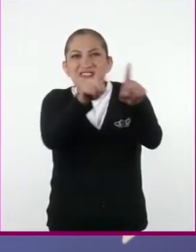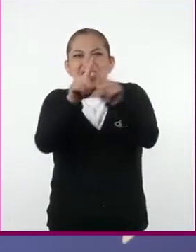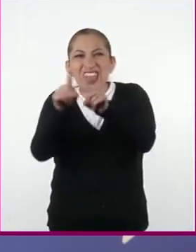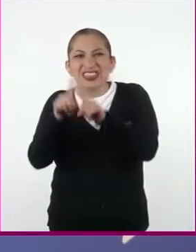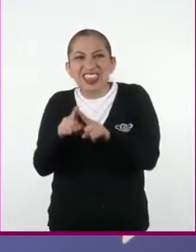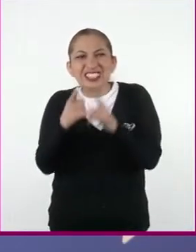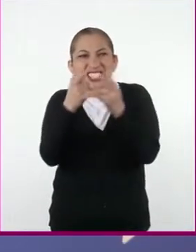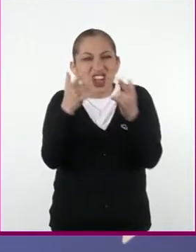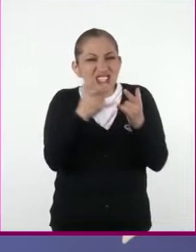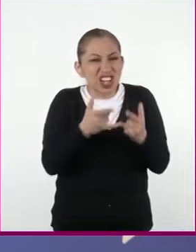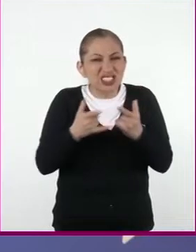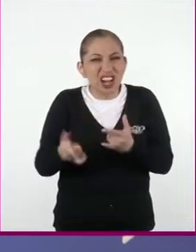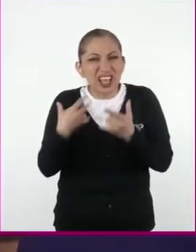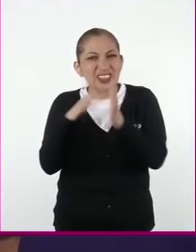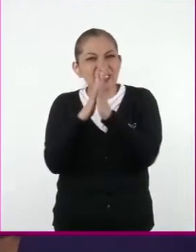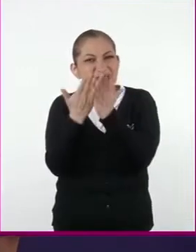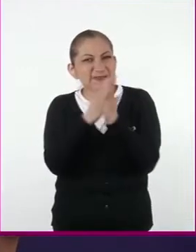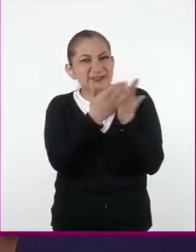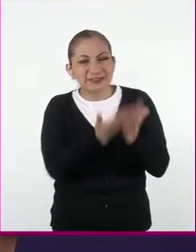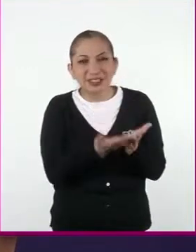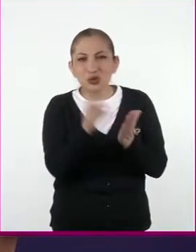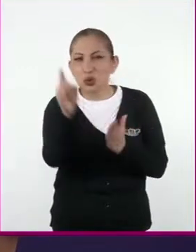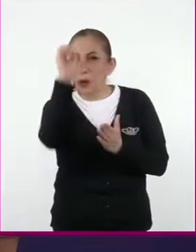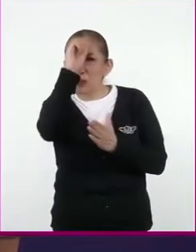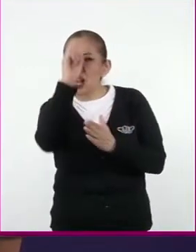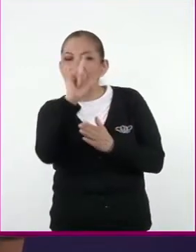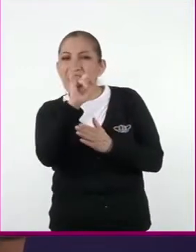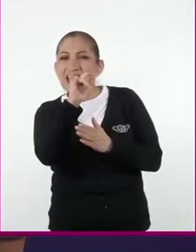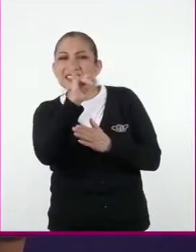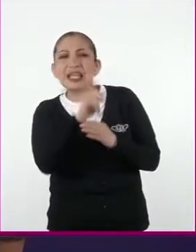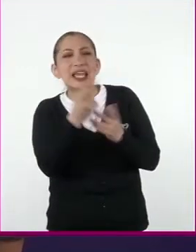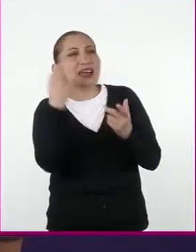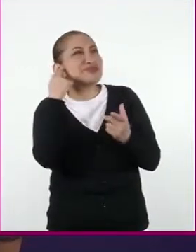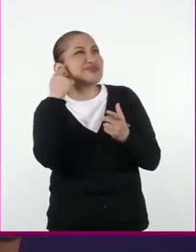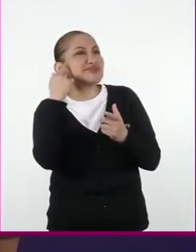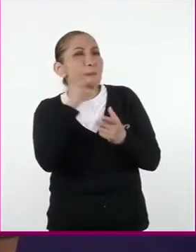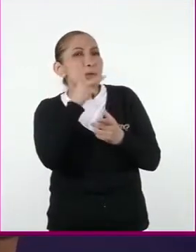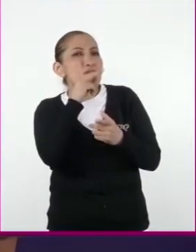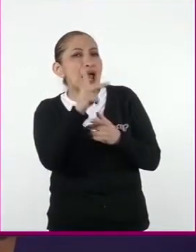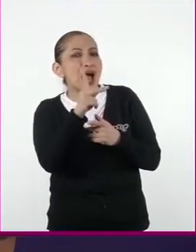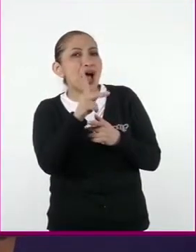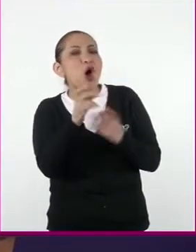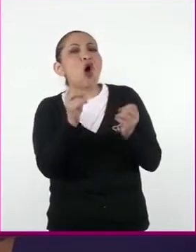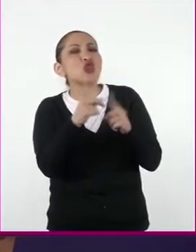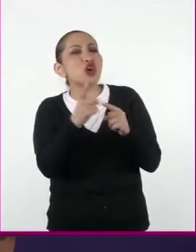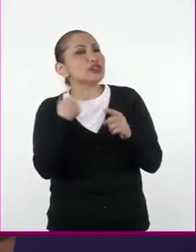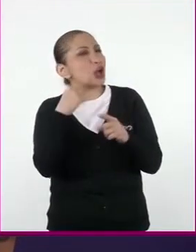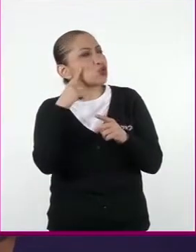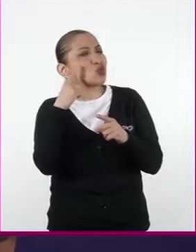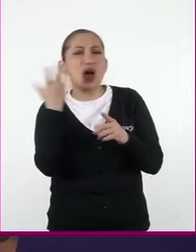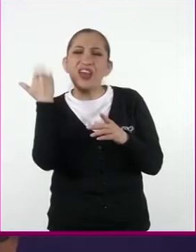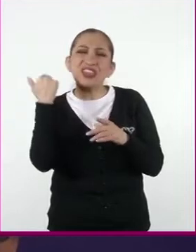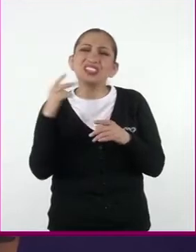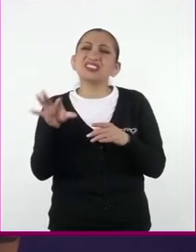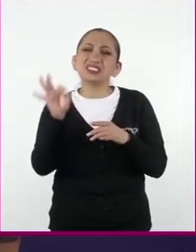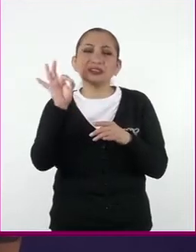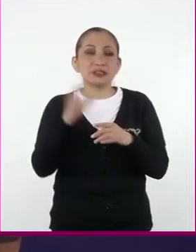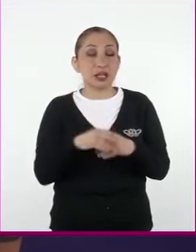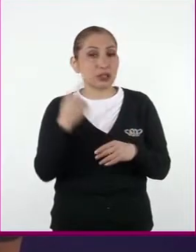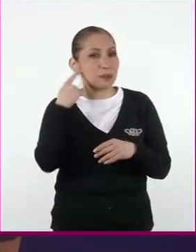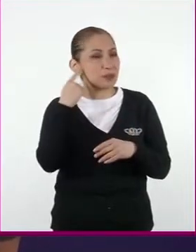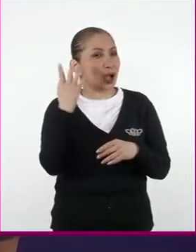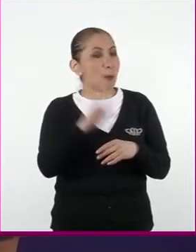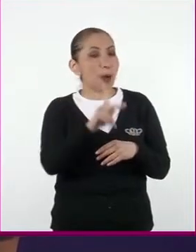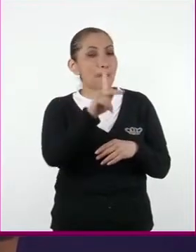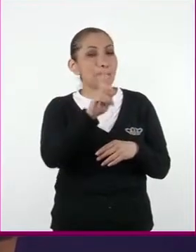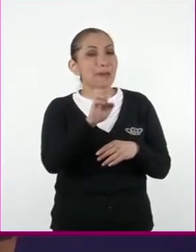géneros y subgéneros narrativos? ¿Qué opinas, Leslie? ¿A qué te suena la palabra o dónde la has oído antes? Pues me suena